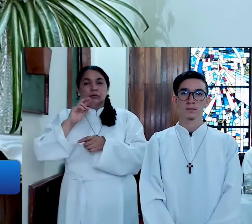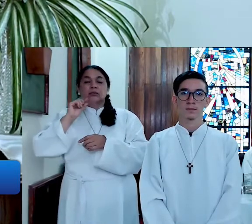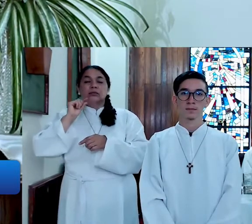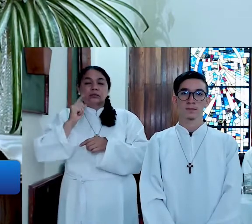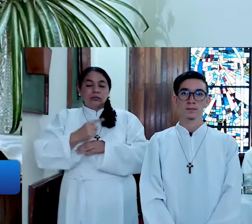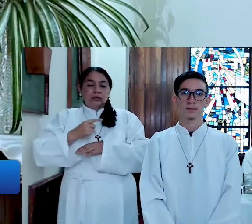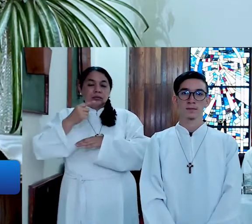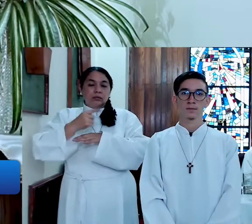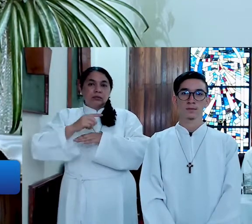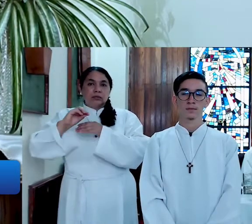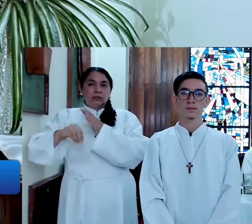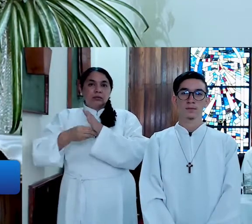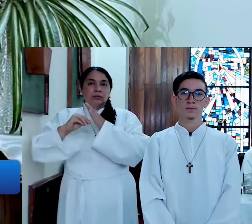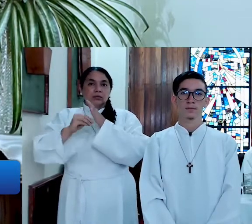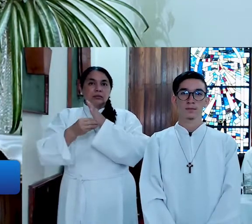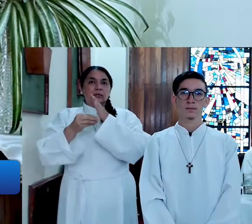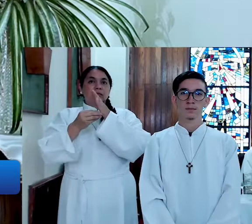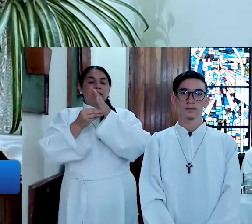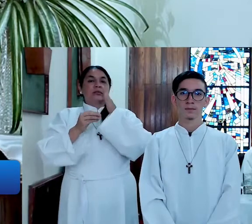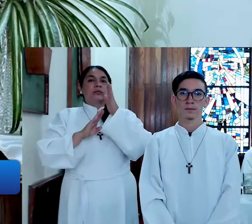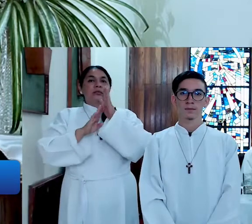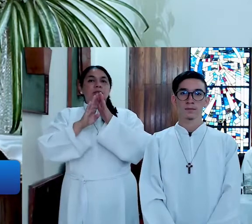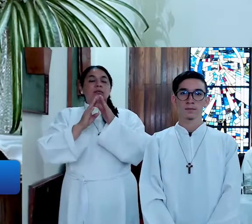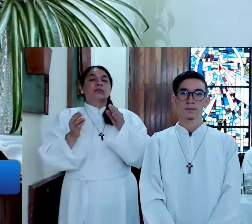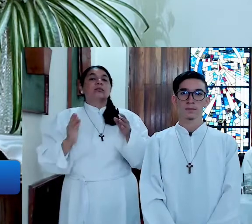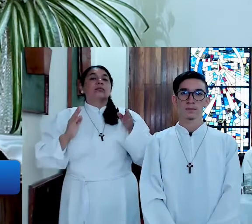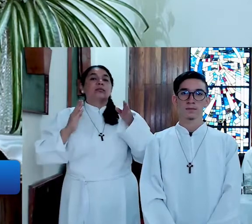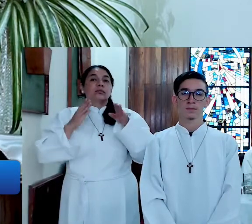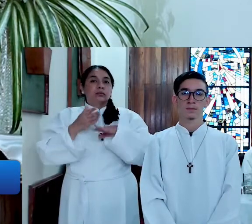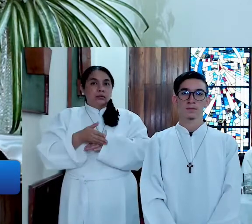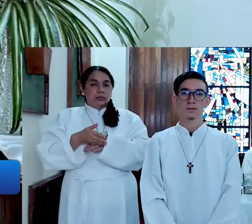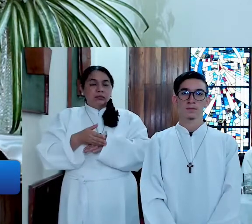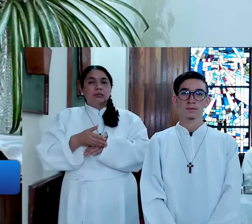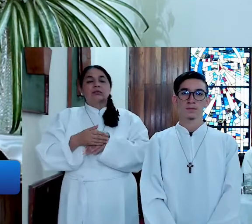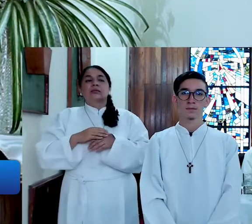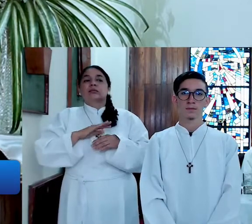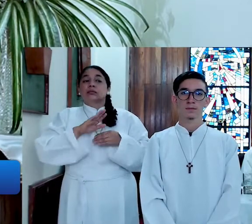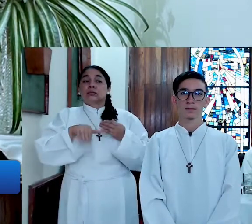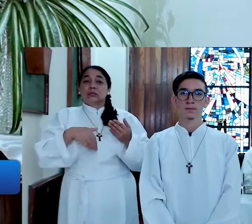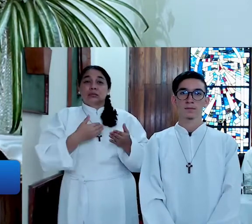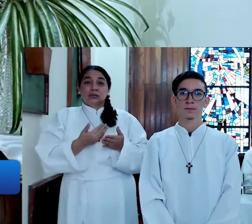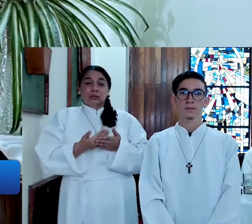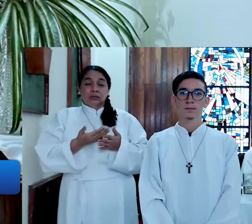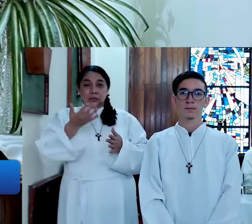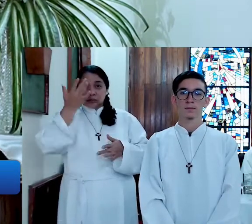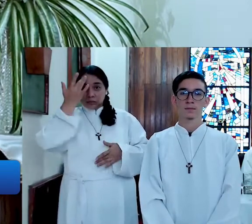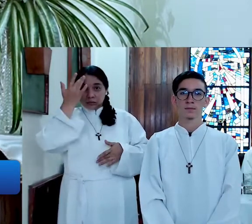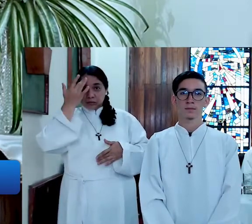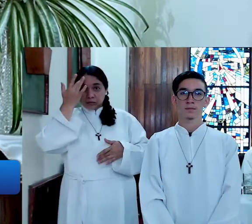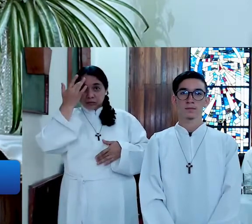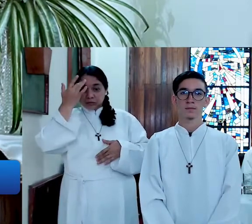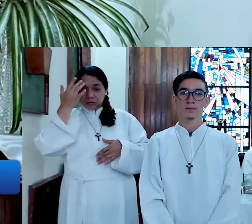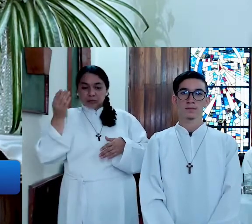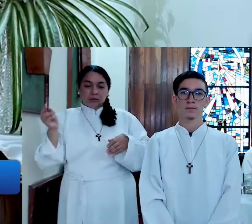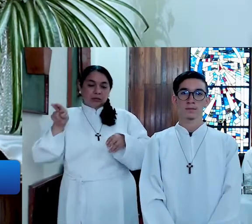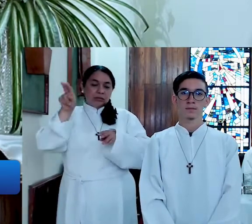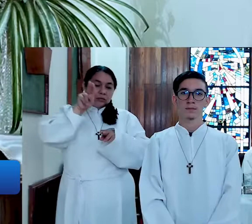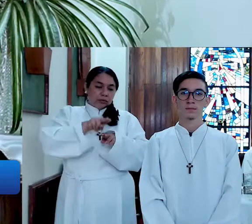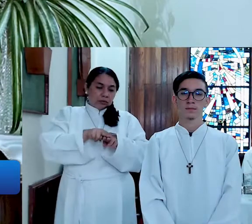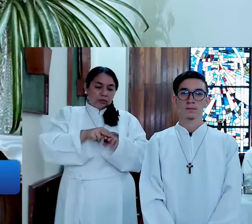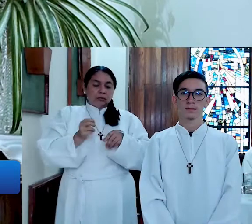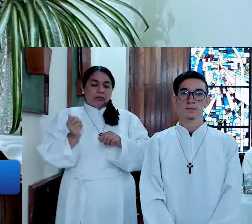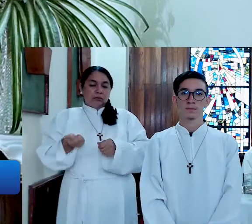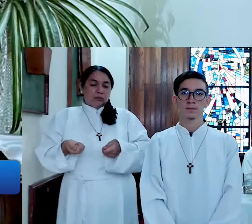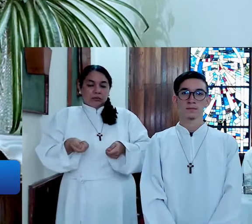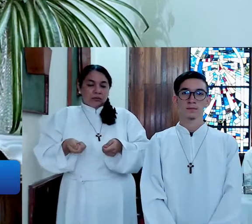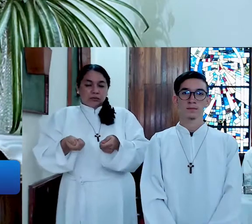día hasta el punto de que tenían que sacar en literas y camillas a los enfermos y ponerlos en